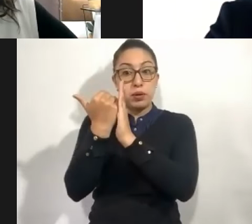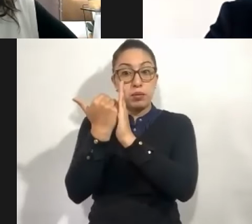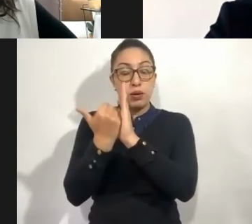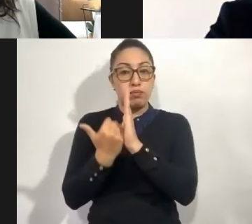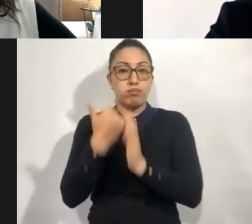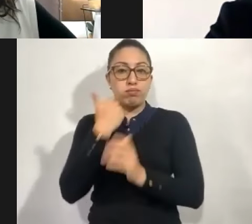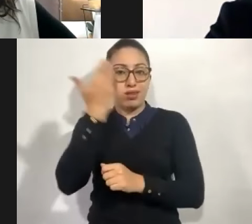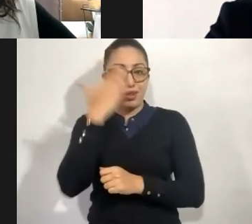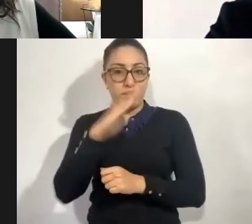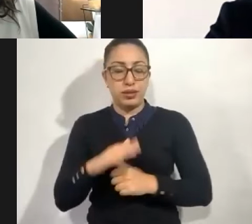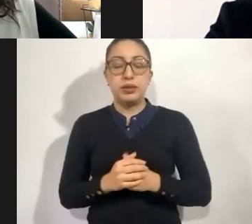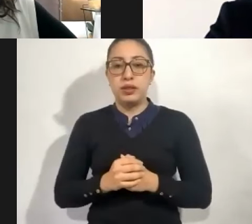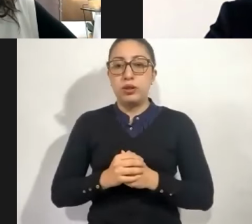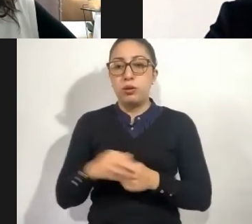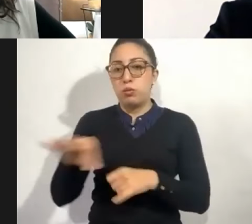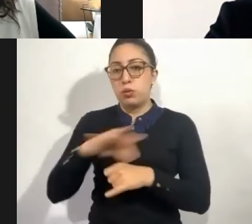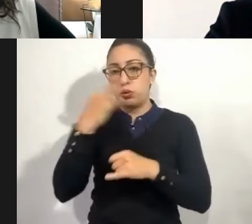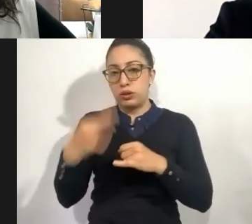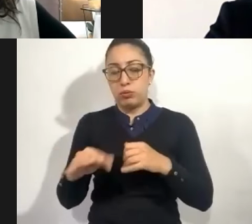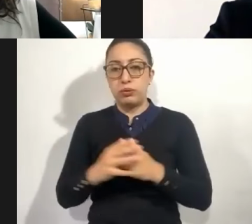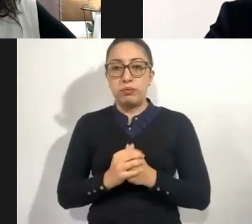Finalmente,